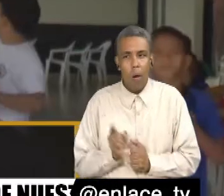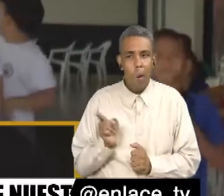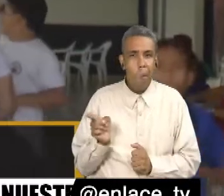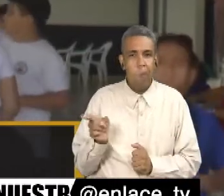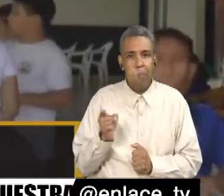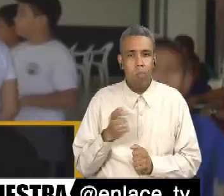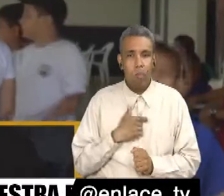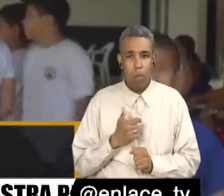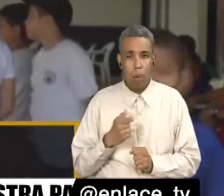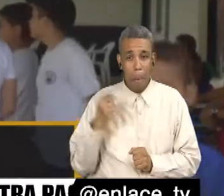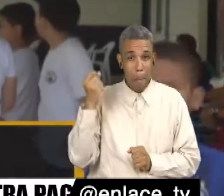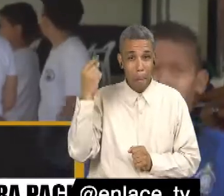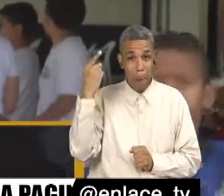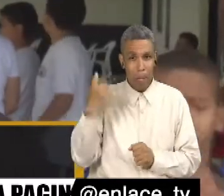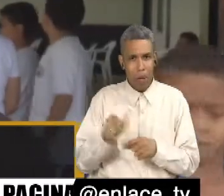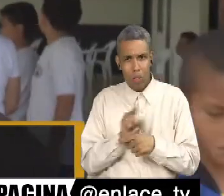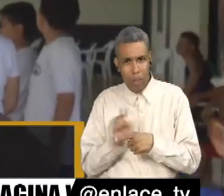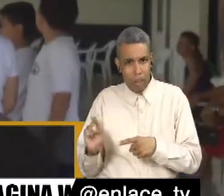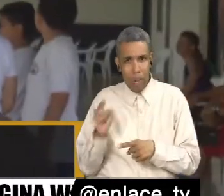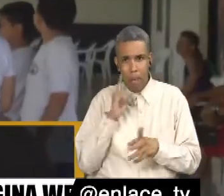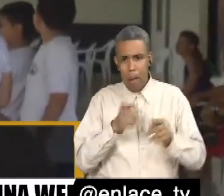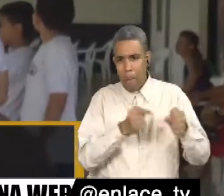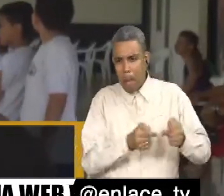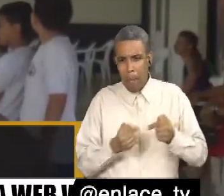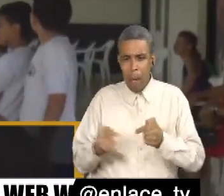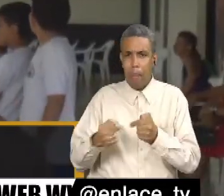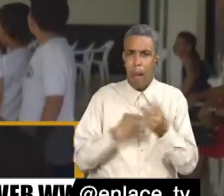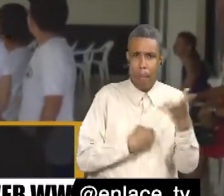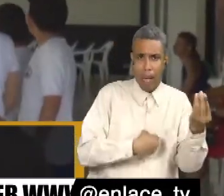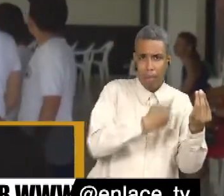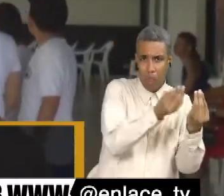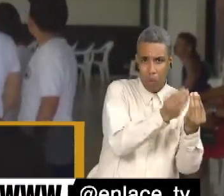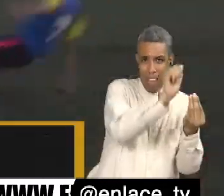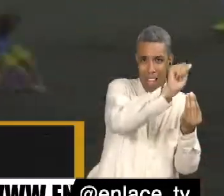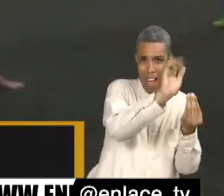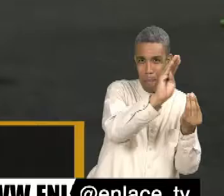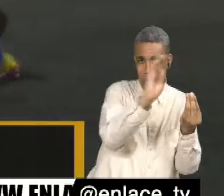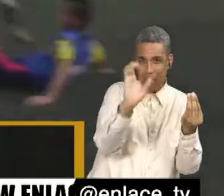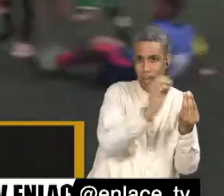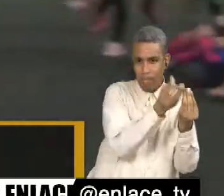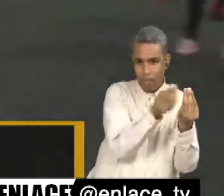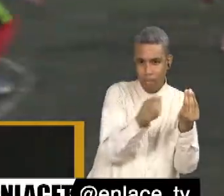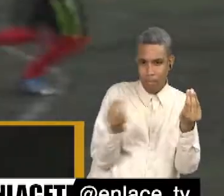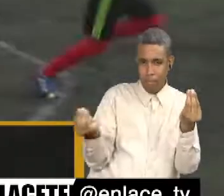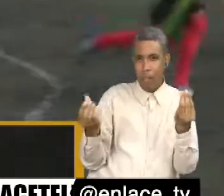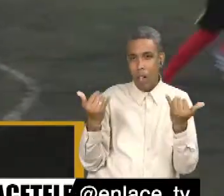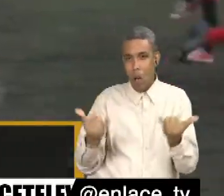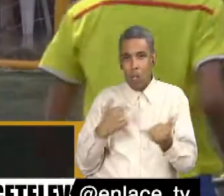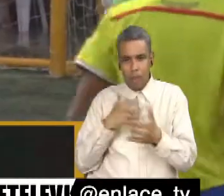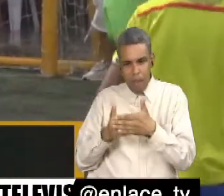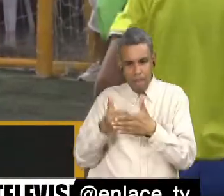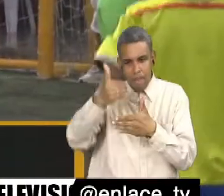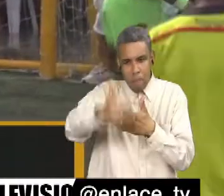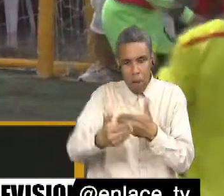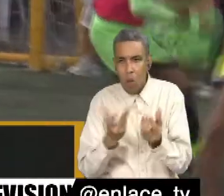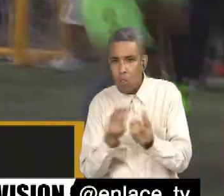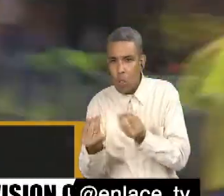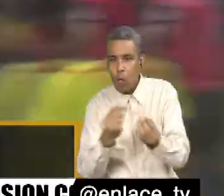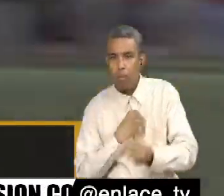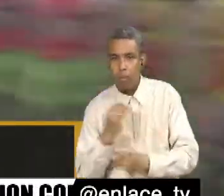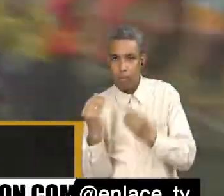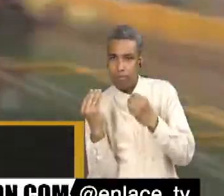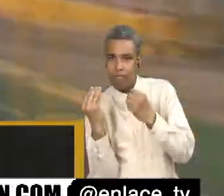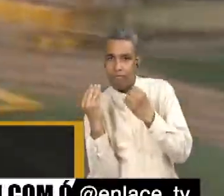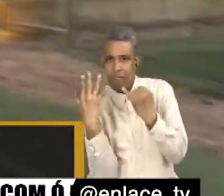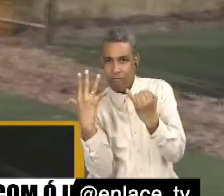la primera fecha por grupos y esperamos clasificar hoy 6 equipos. En esta última jornada de clasificación lograron su paso